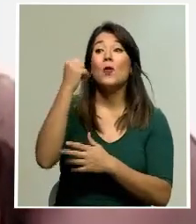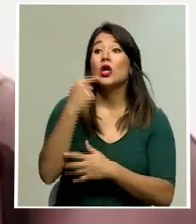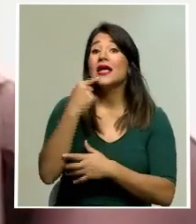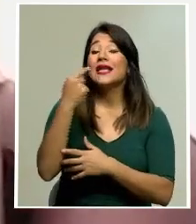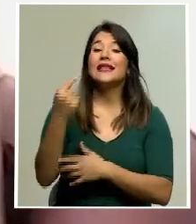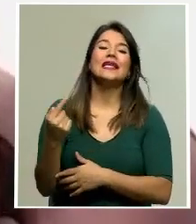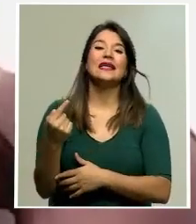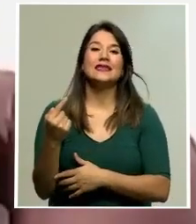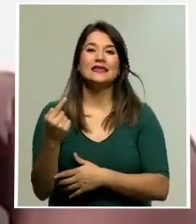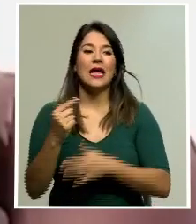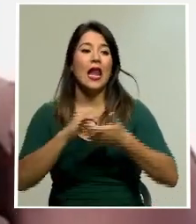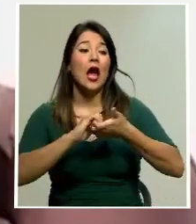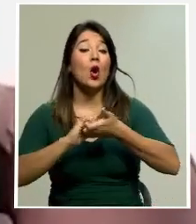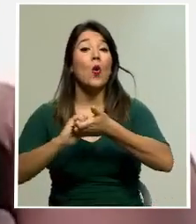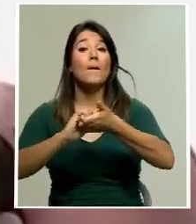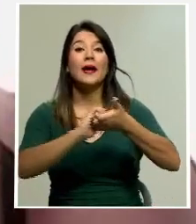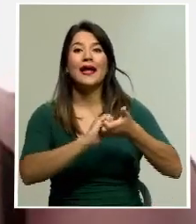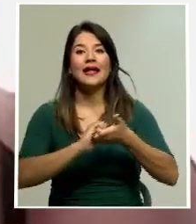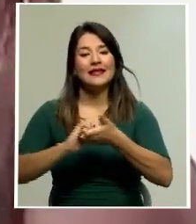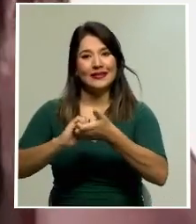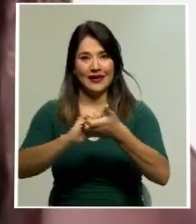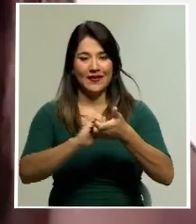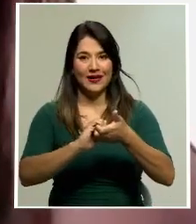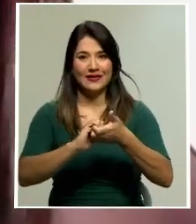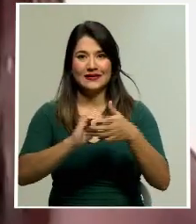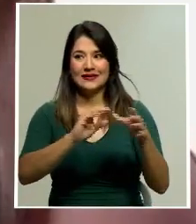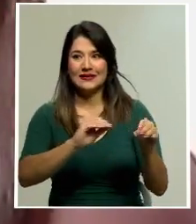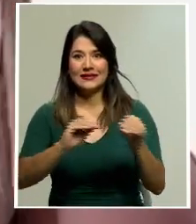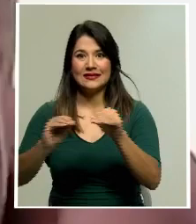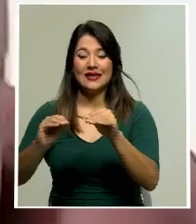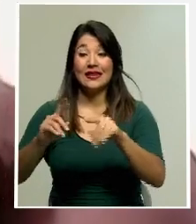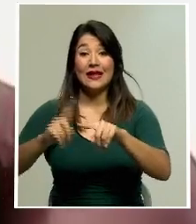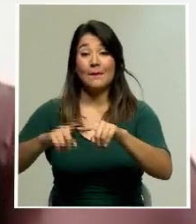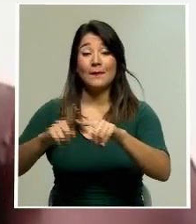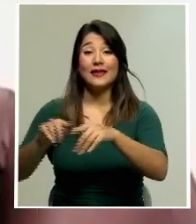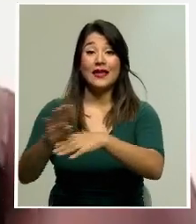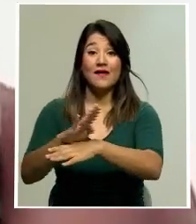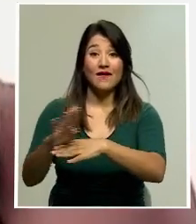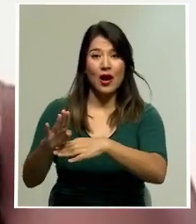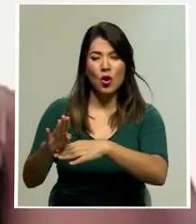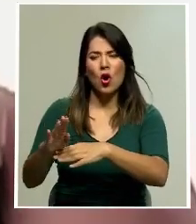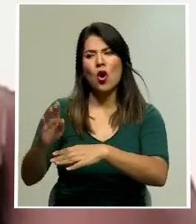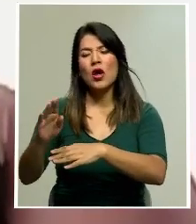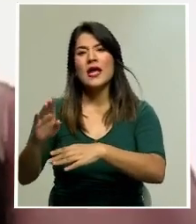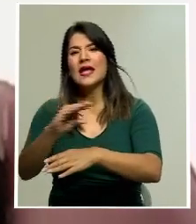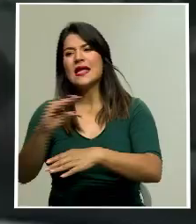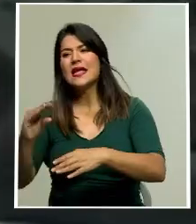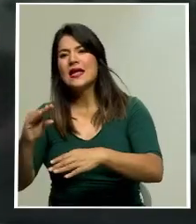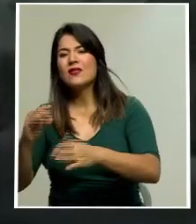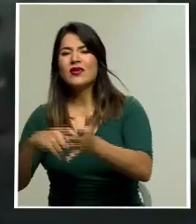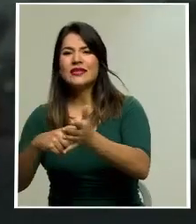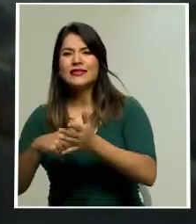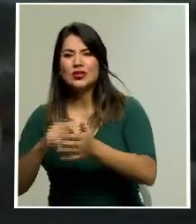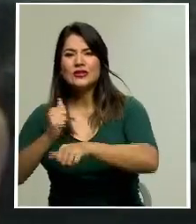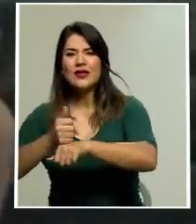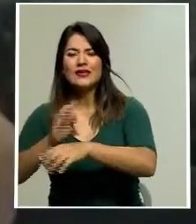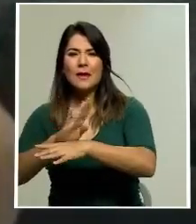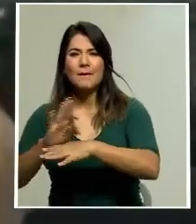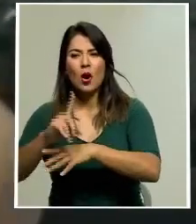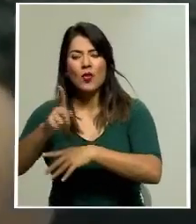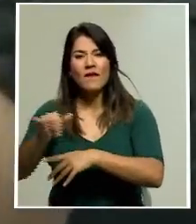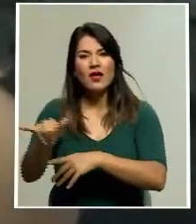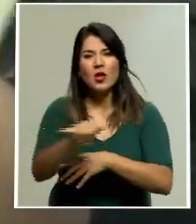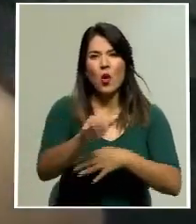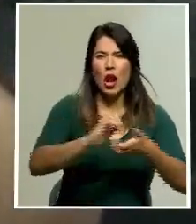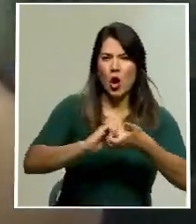que homologarlas a los bancos y que las condiciones de los bancos tienen que ser las mismas que las cooperativas, y me parece que ahí don Elian demuestra que